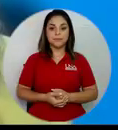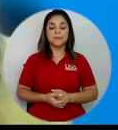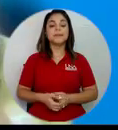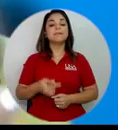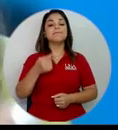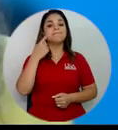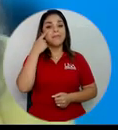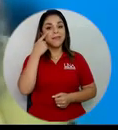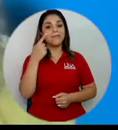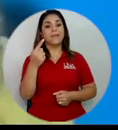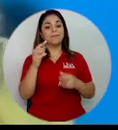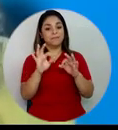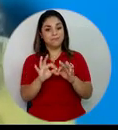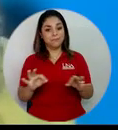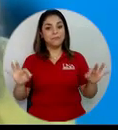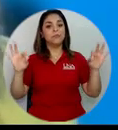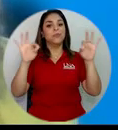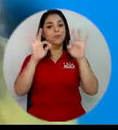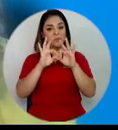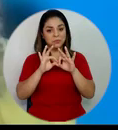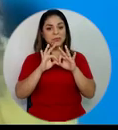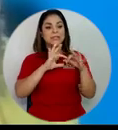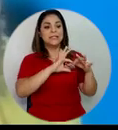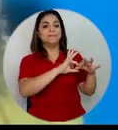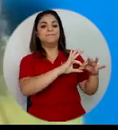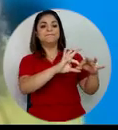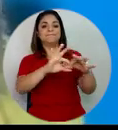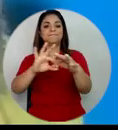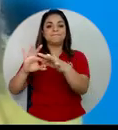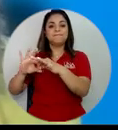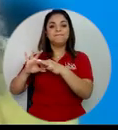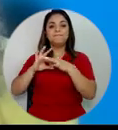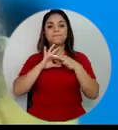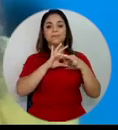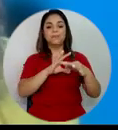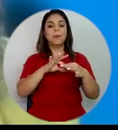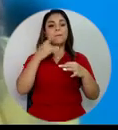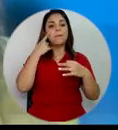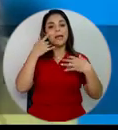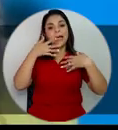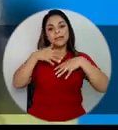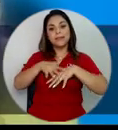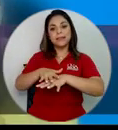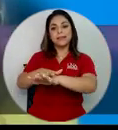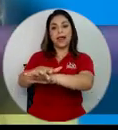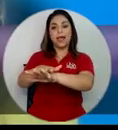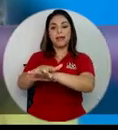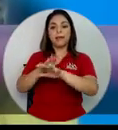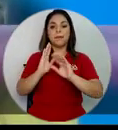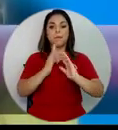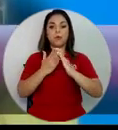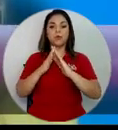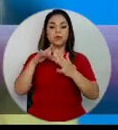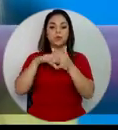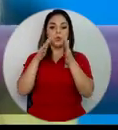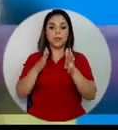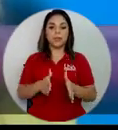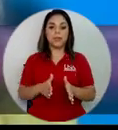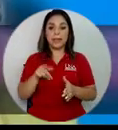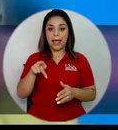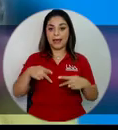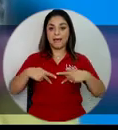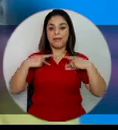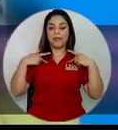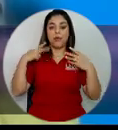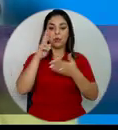Se rescata la importancia justamente de la vinculación en el ámbito de la integración de la población estudiantil